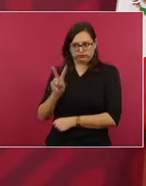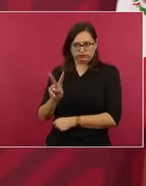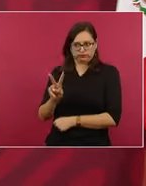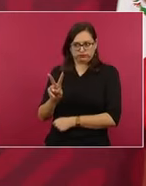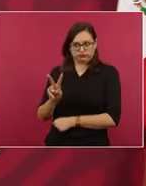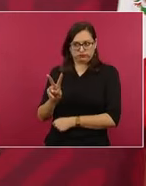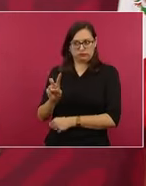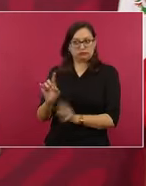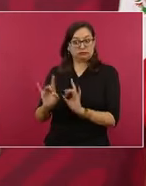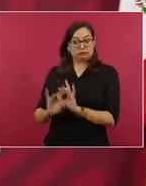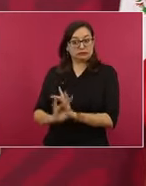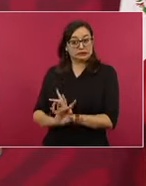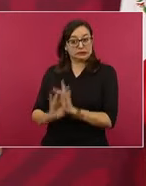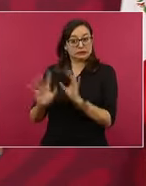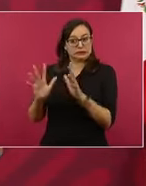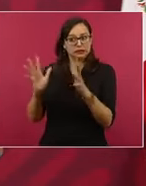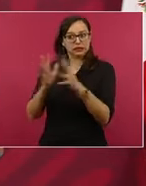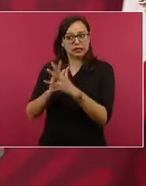convocar a las partes?